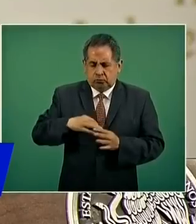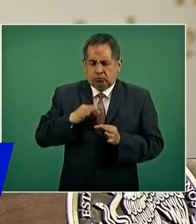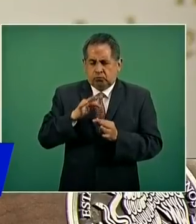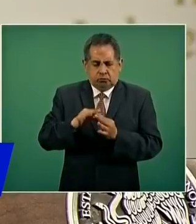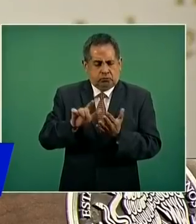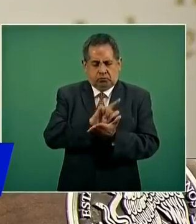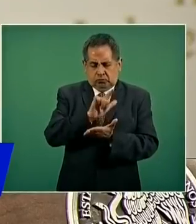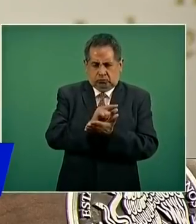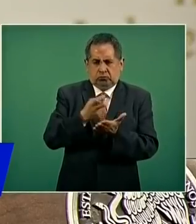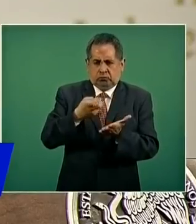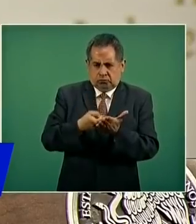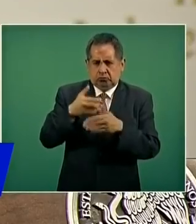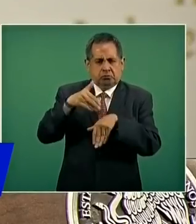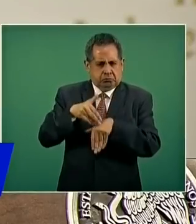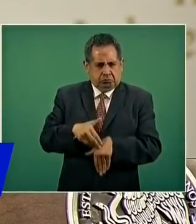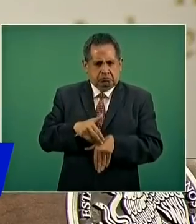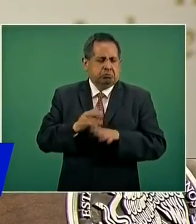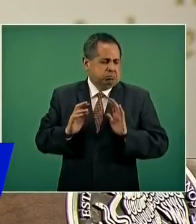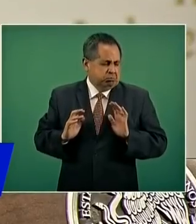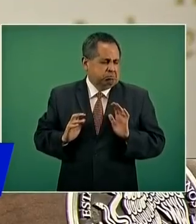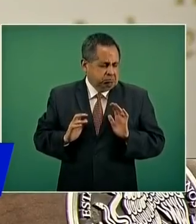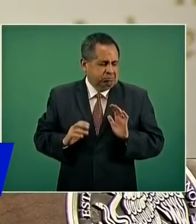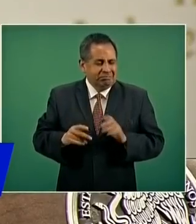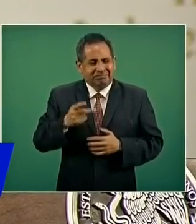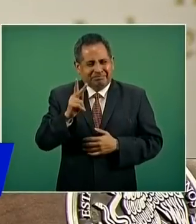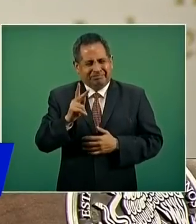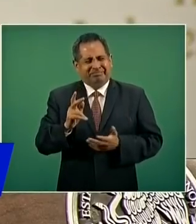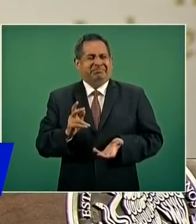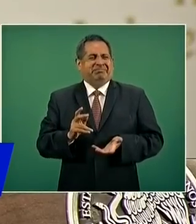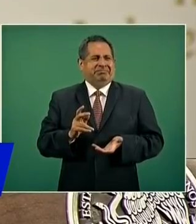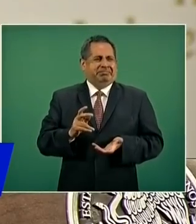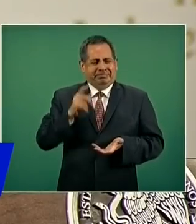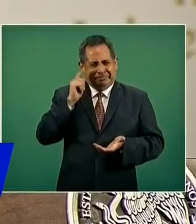ley, pero no creo que